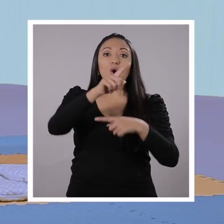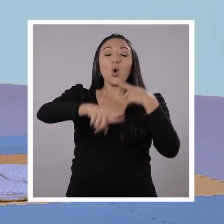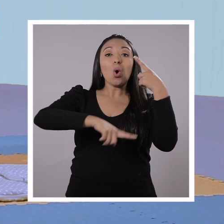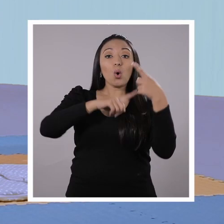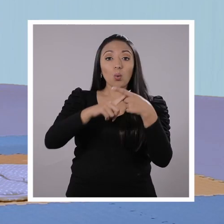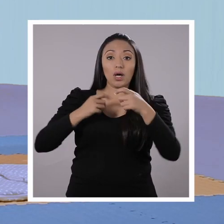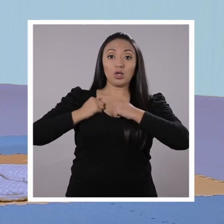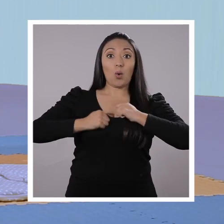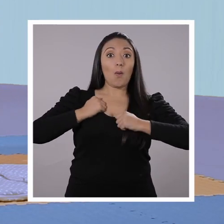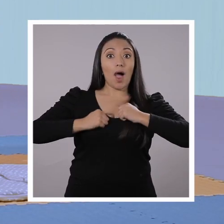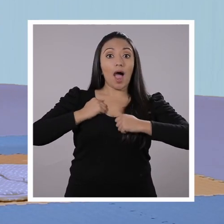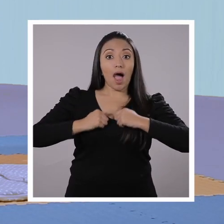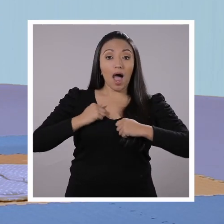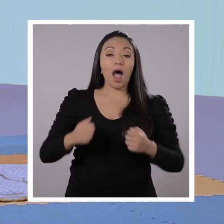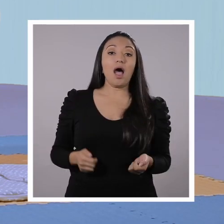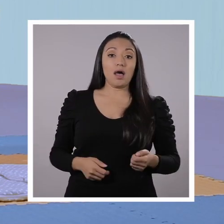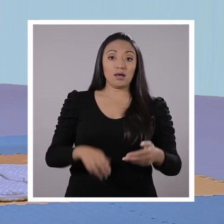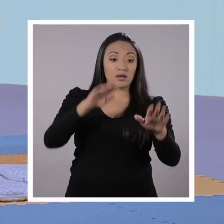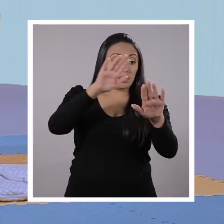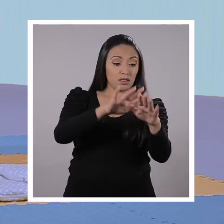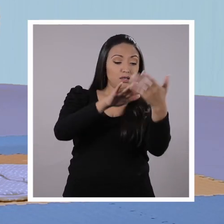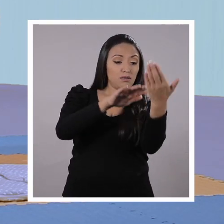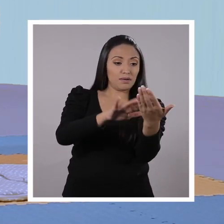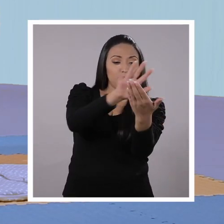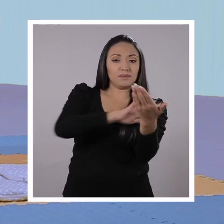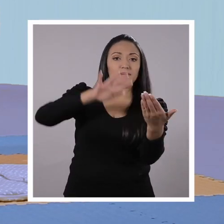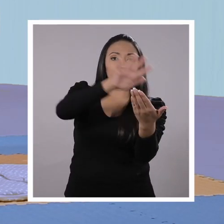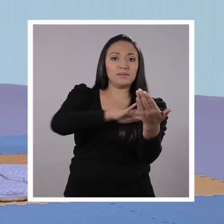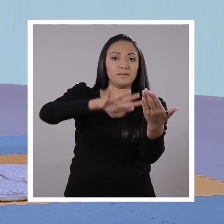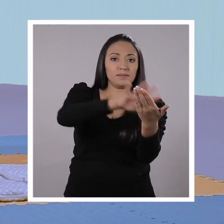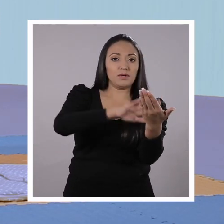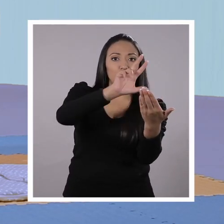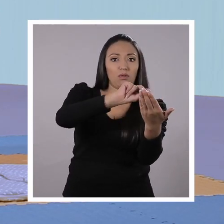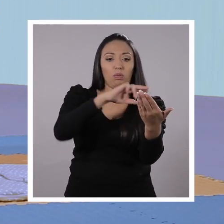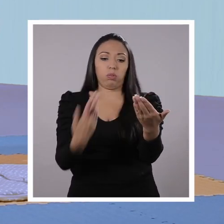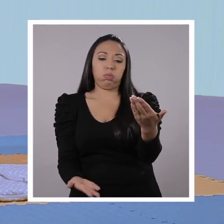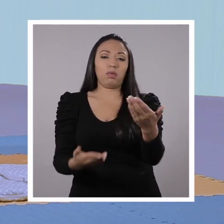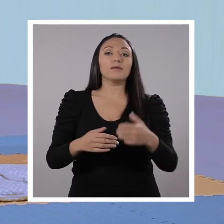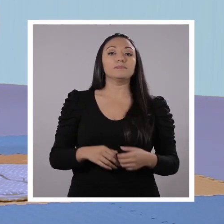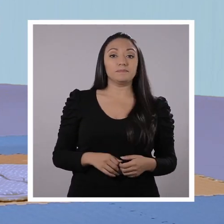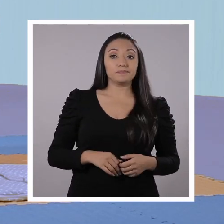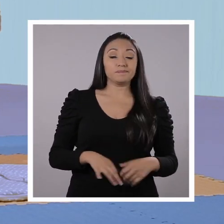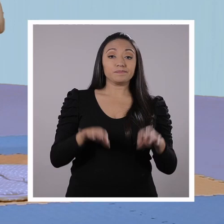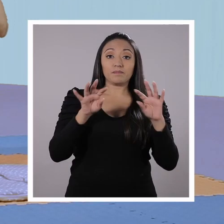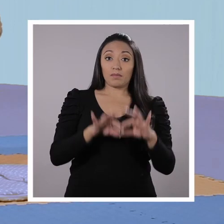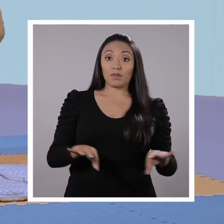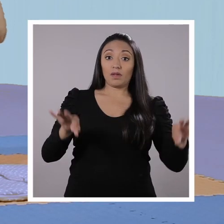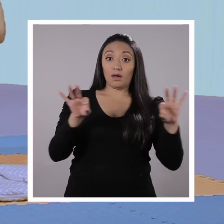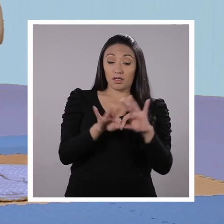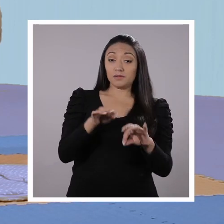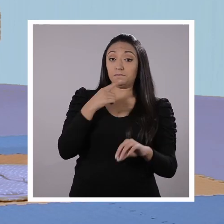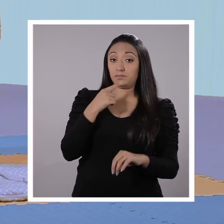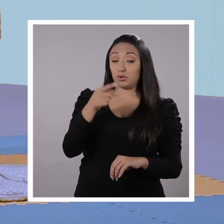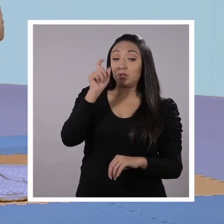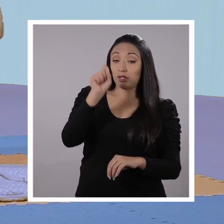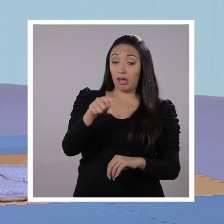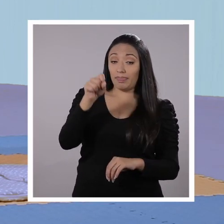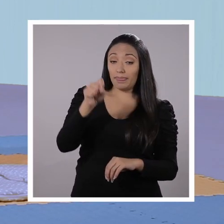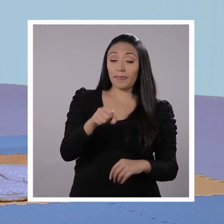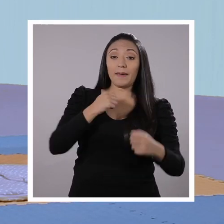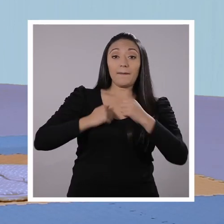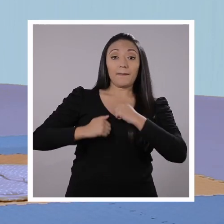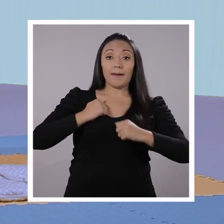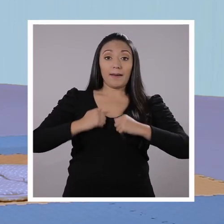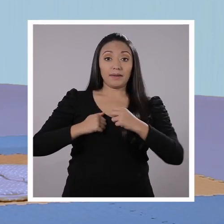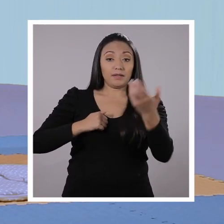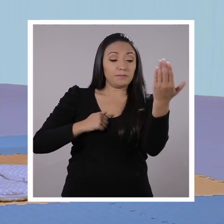el momento de bañar a nuestro bebé. Aquí tienes mucha seguridad y haces que no se caiga. Es muy importante lo que dice Jessy también,